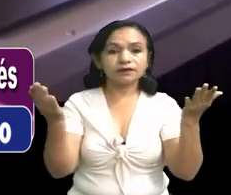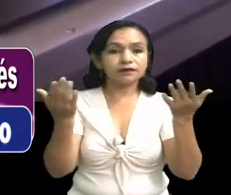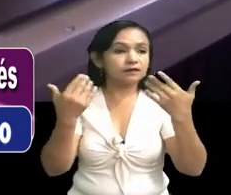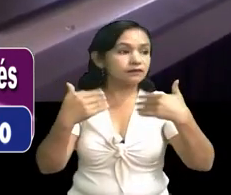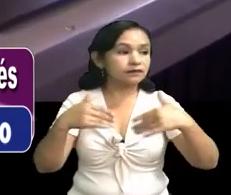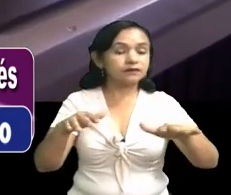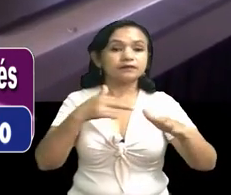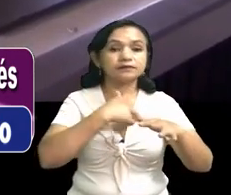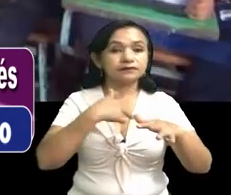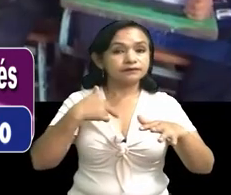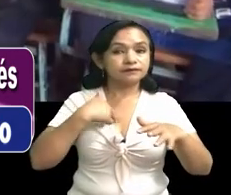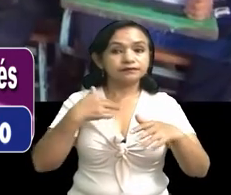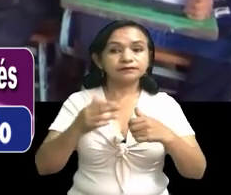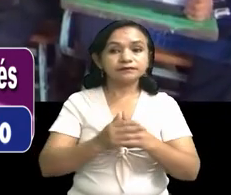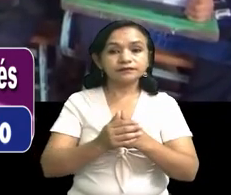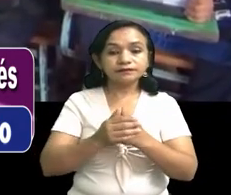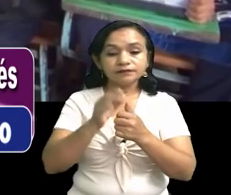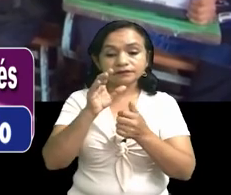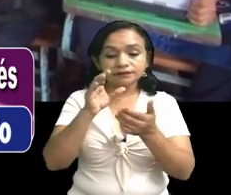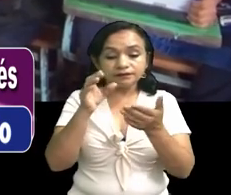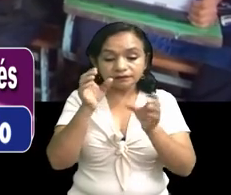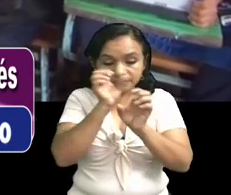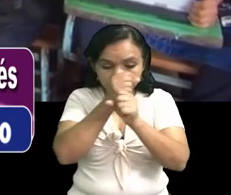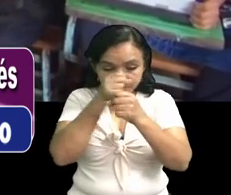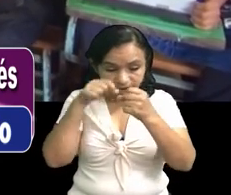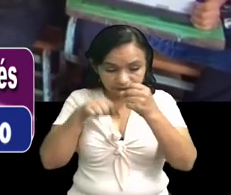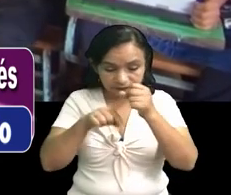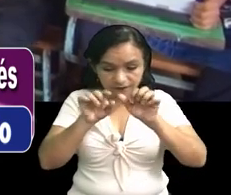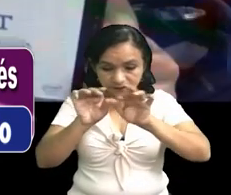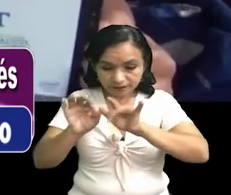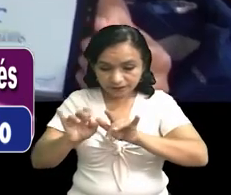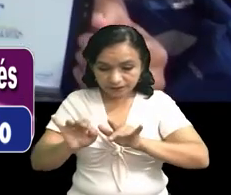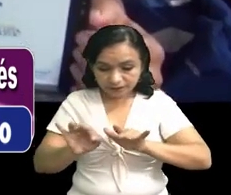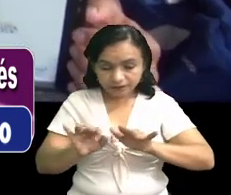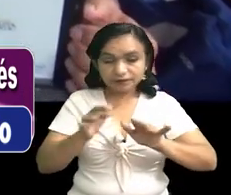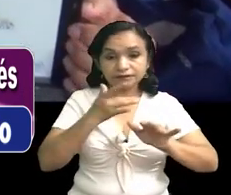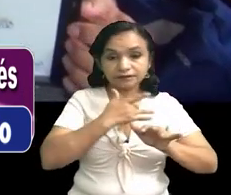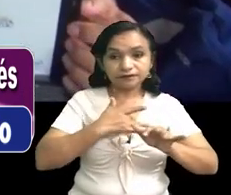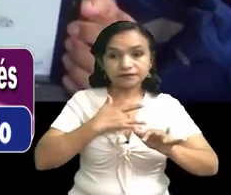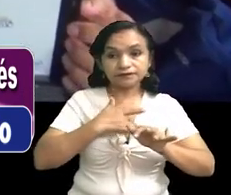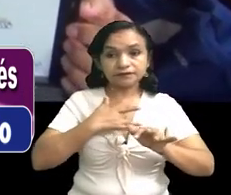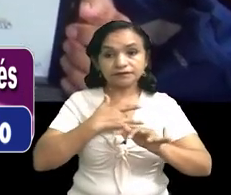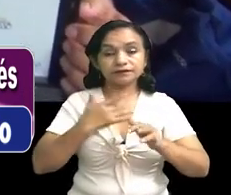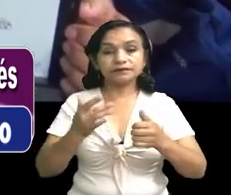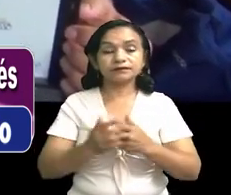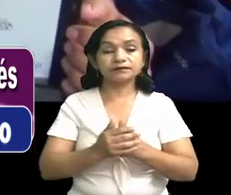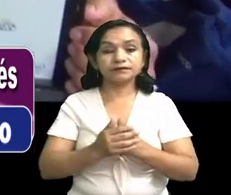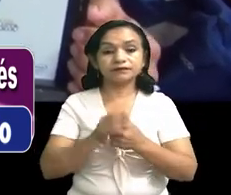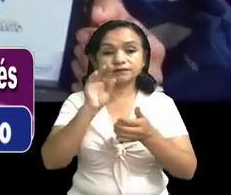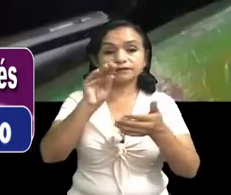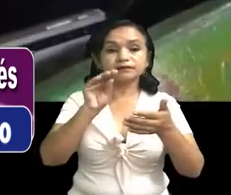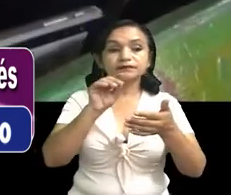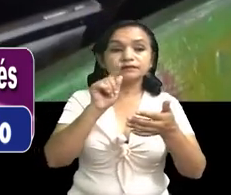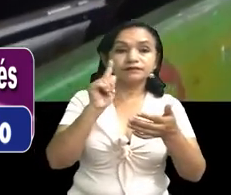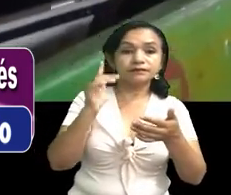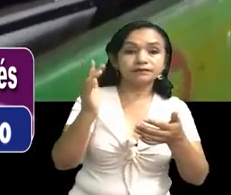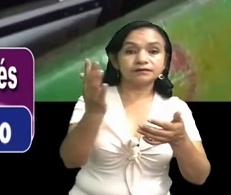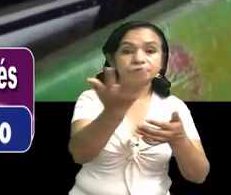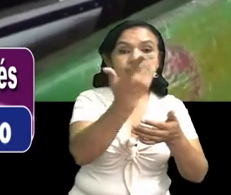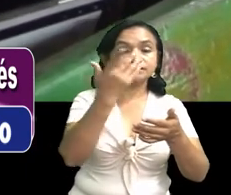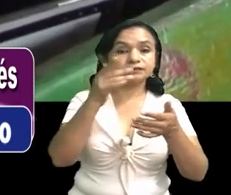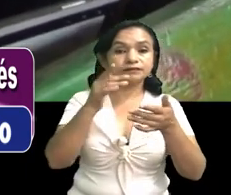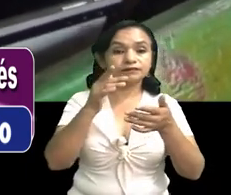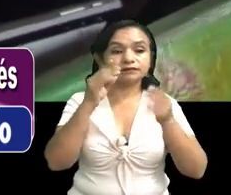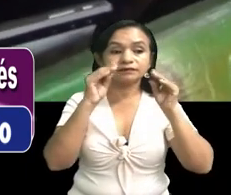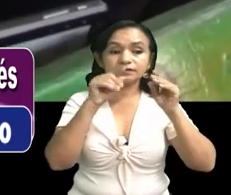normales que se están dando en la célula. Entonces, hay esa necesidad de que nosotros incorporemos toda esta tecnología en